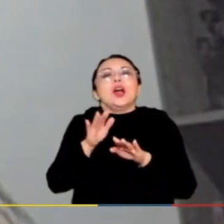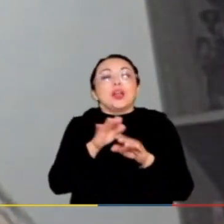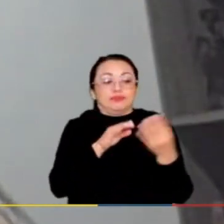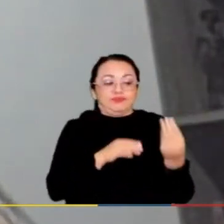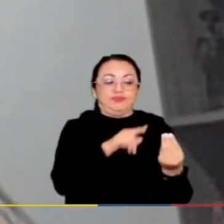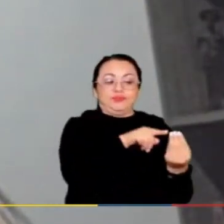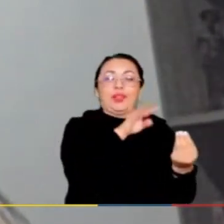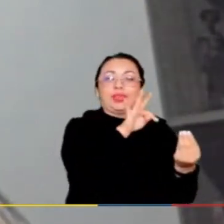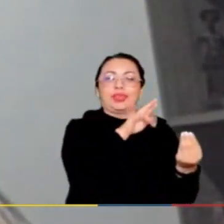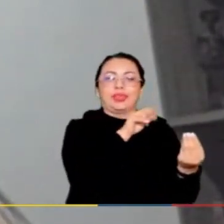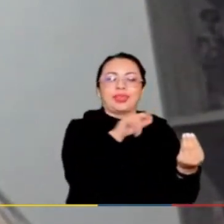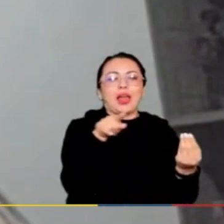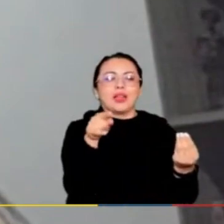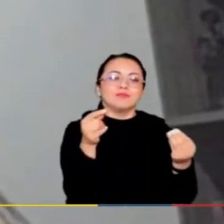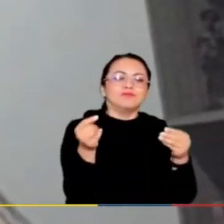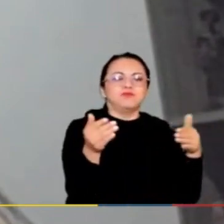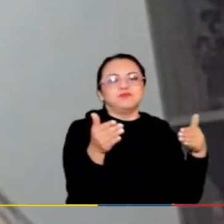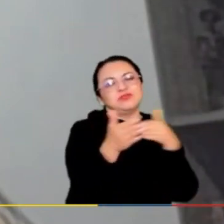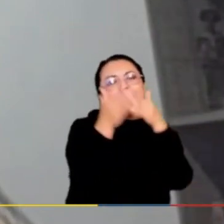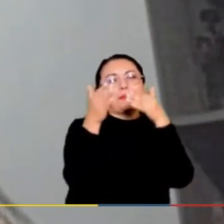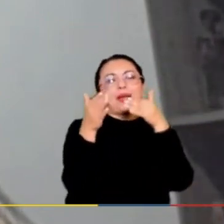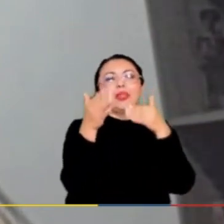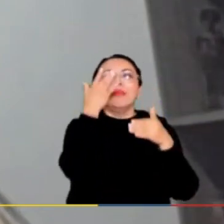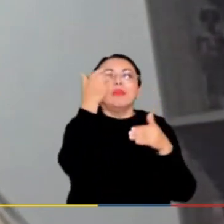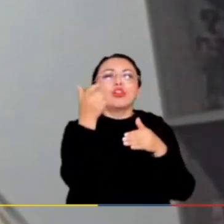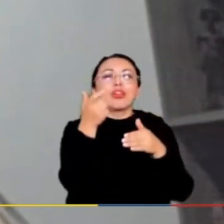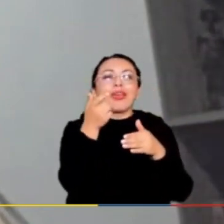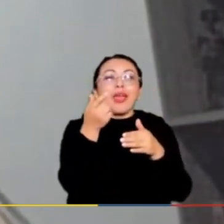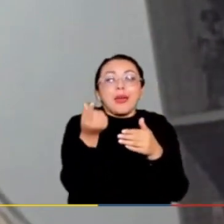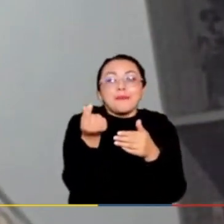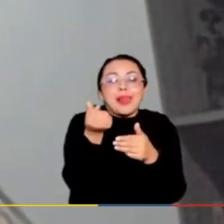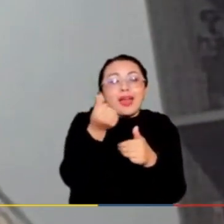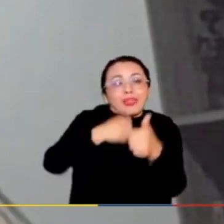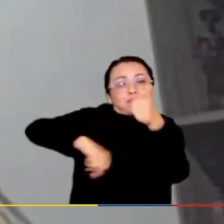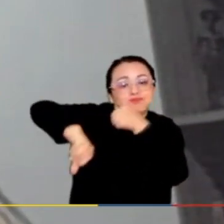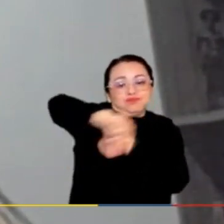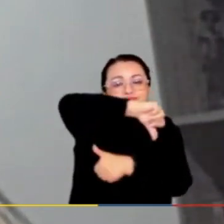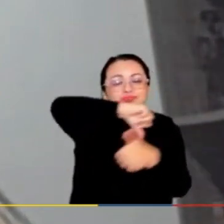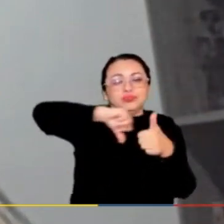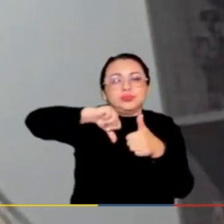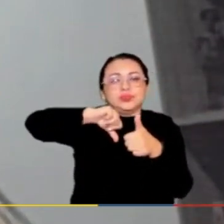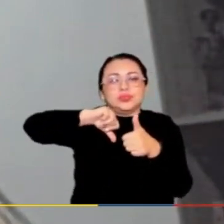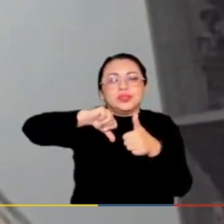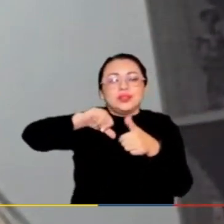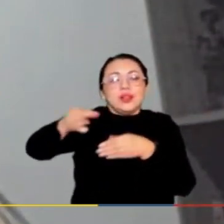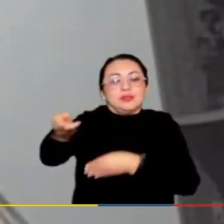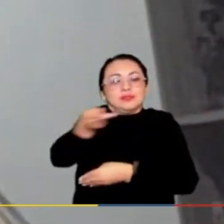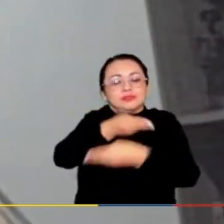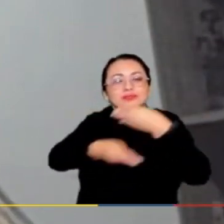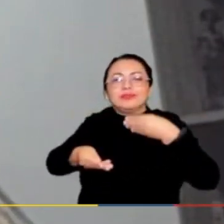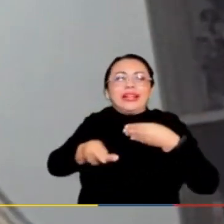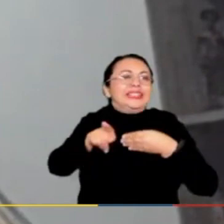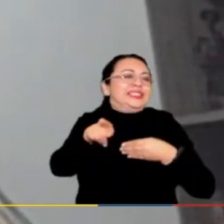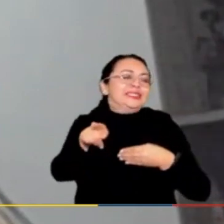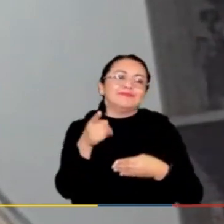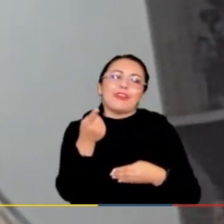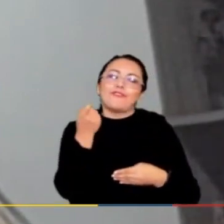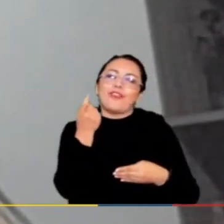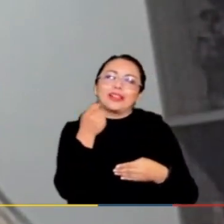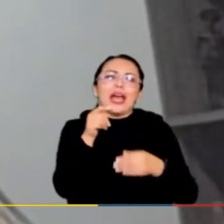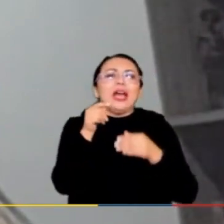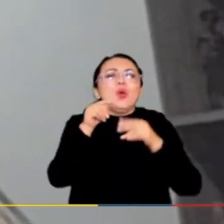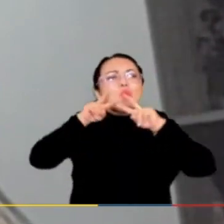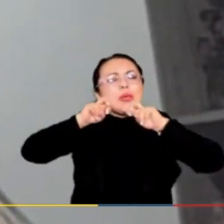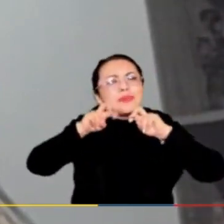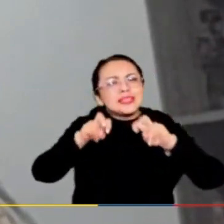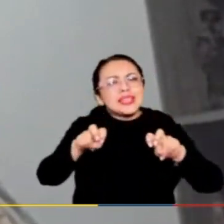por Bancolombia S.A., desconociendo que para el momento de la operación cambiaria estudiada, el sistema Sarlaf no se encontraba vigente. Omitió el estudio del